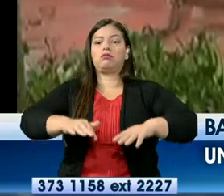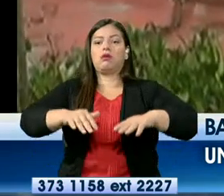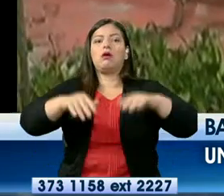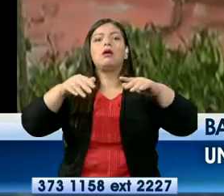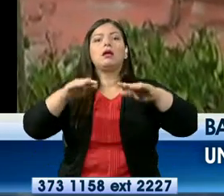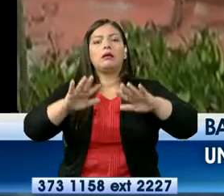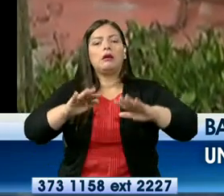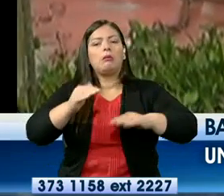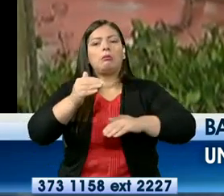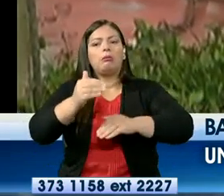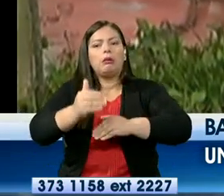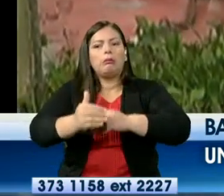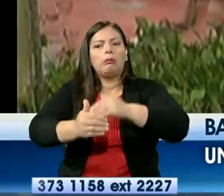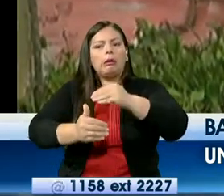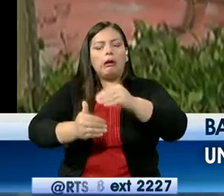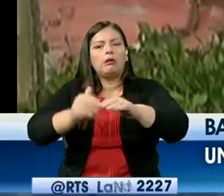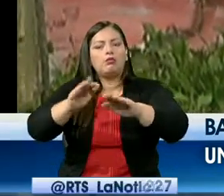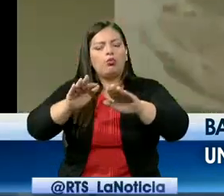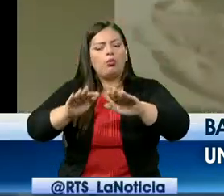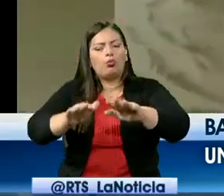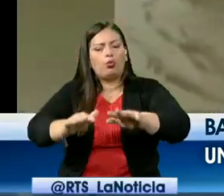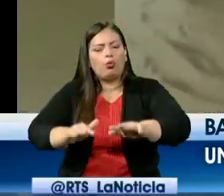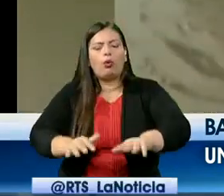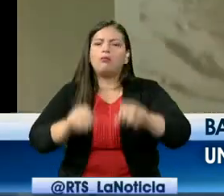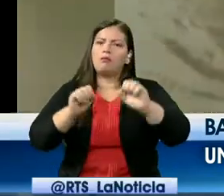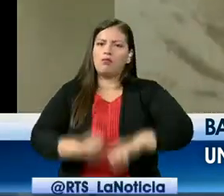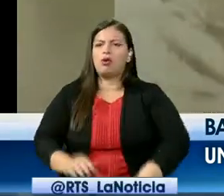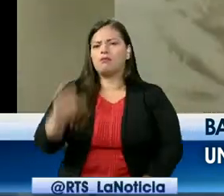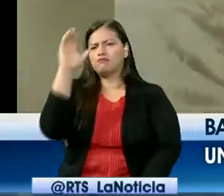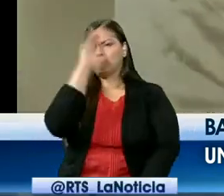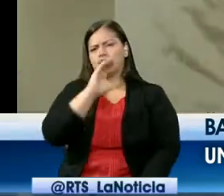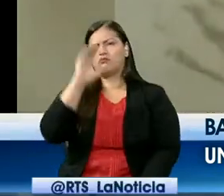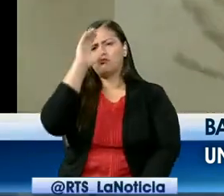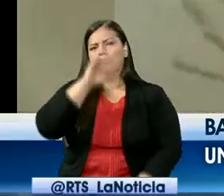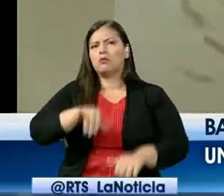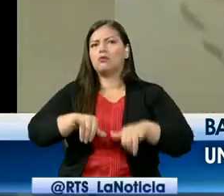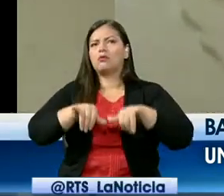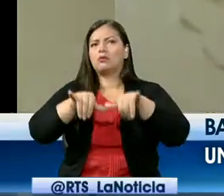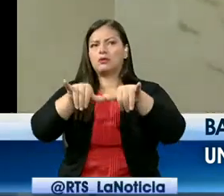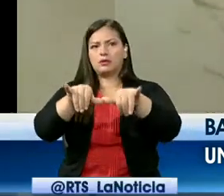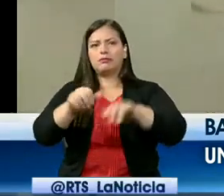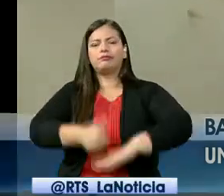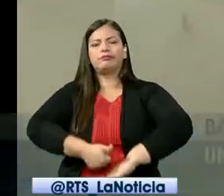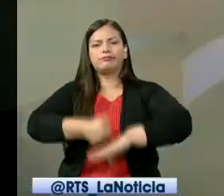y otros aseguran que realizarán investigaciones, informó Charlie Pizarro.